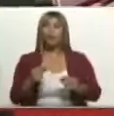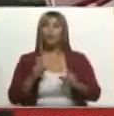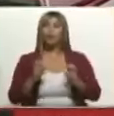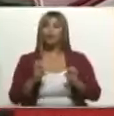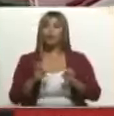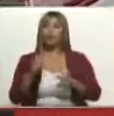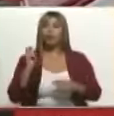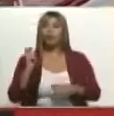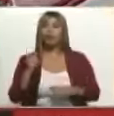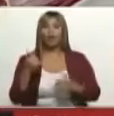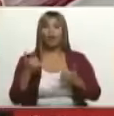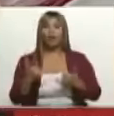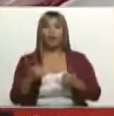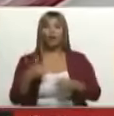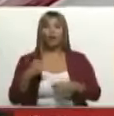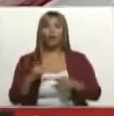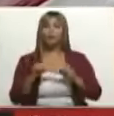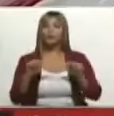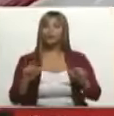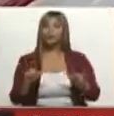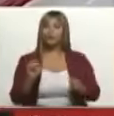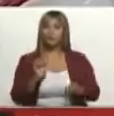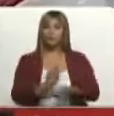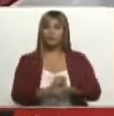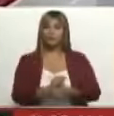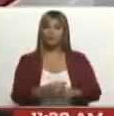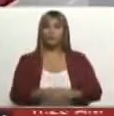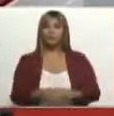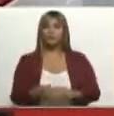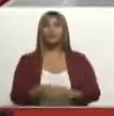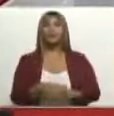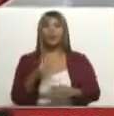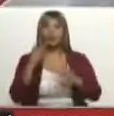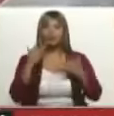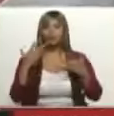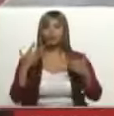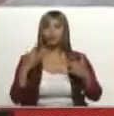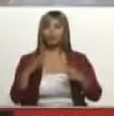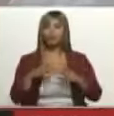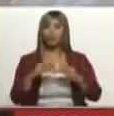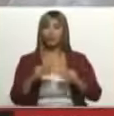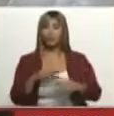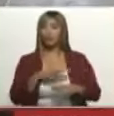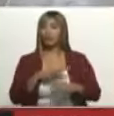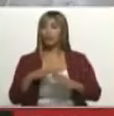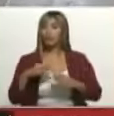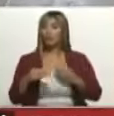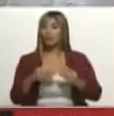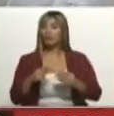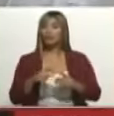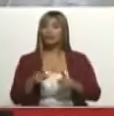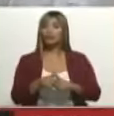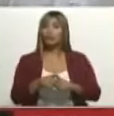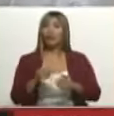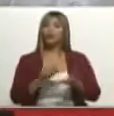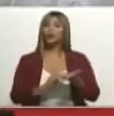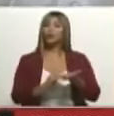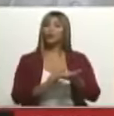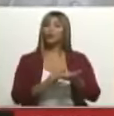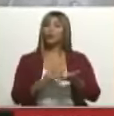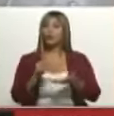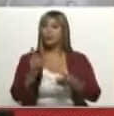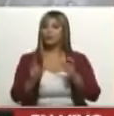Nosotros ahora tenemos un sistema penitenciario capaz de lograr la reinserción de los